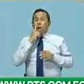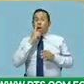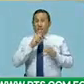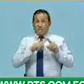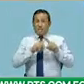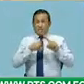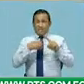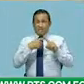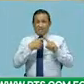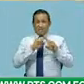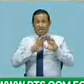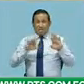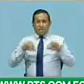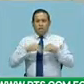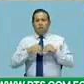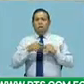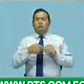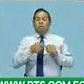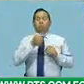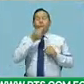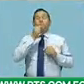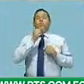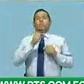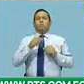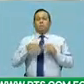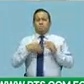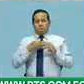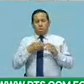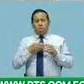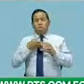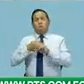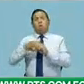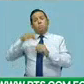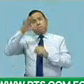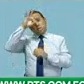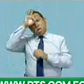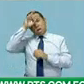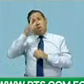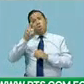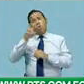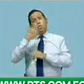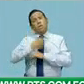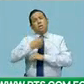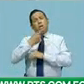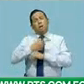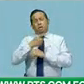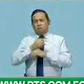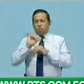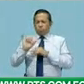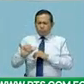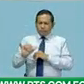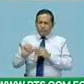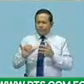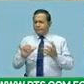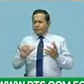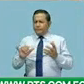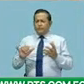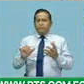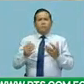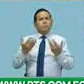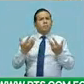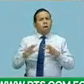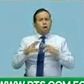mandó al hospital a cuidados intensivos por 12 días. Datos revelados a la policía en el proceso investigativo. Es